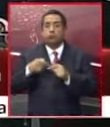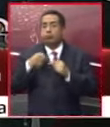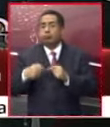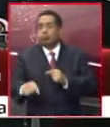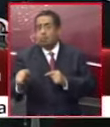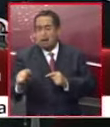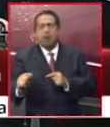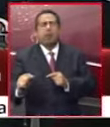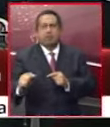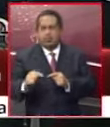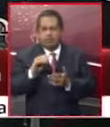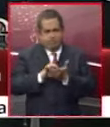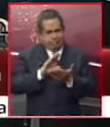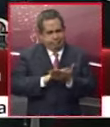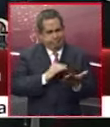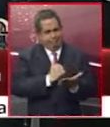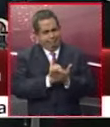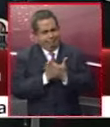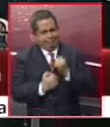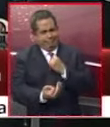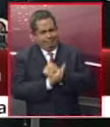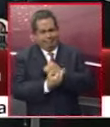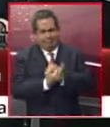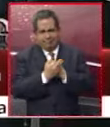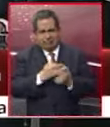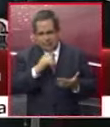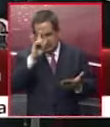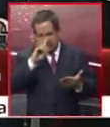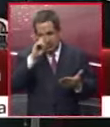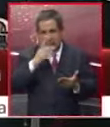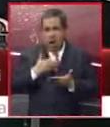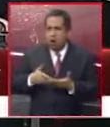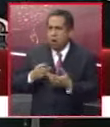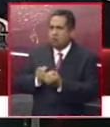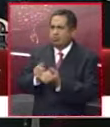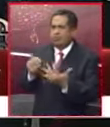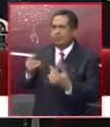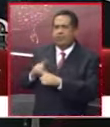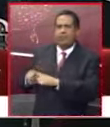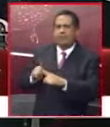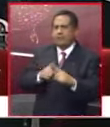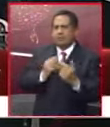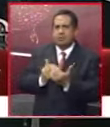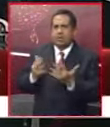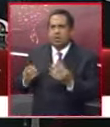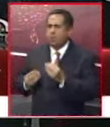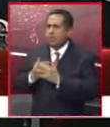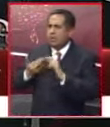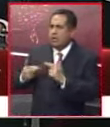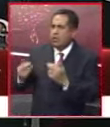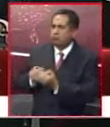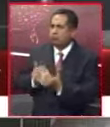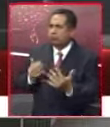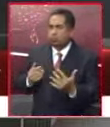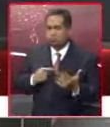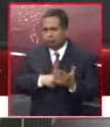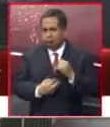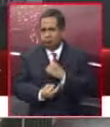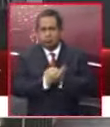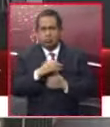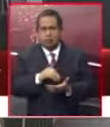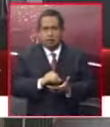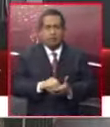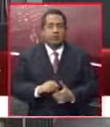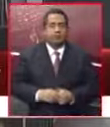siguen definiendo en el escenario de una nueva pluralidad y de nuevas correlaciones de fuerzas. Con